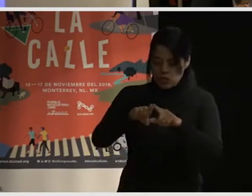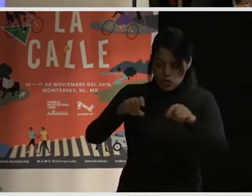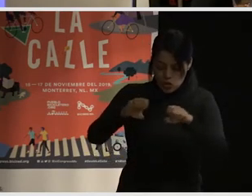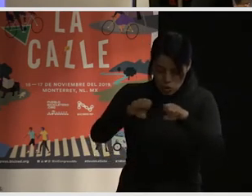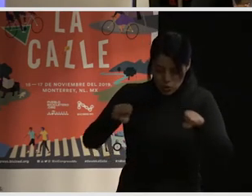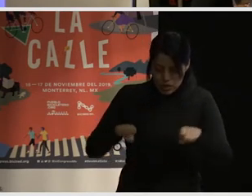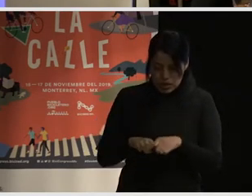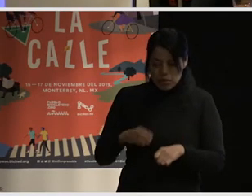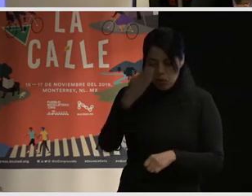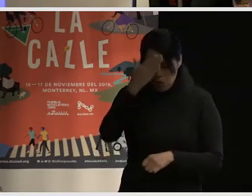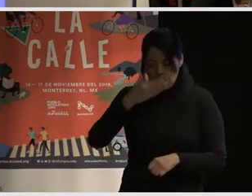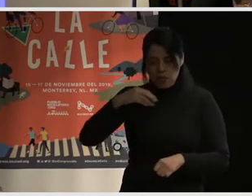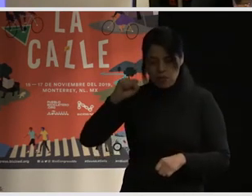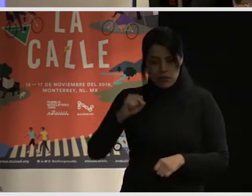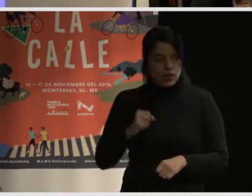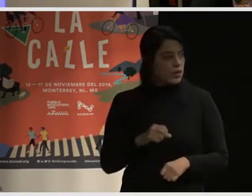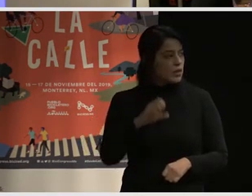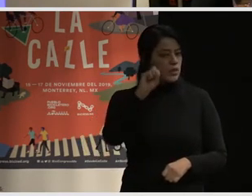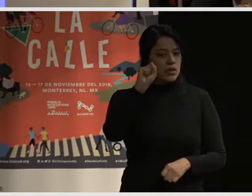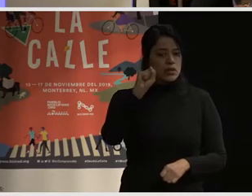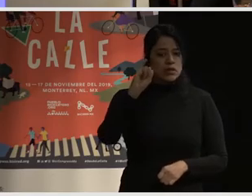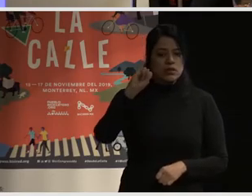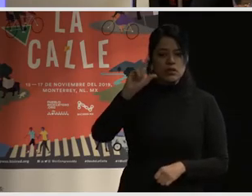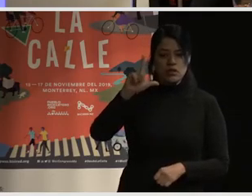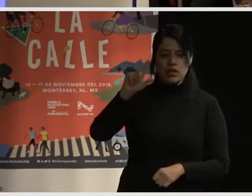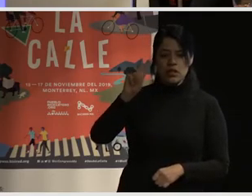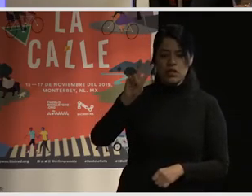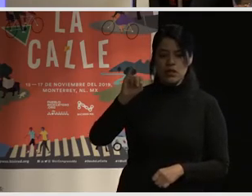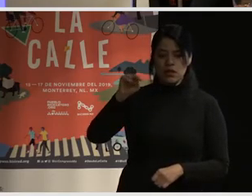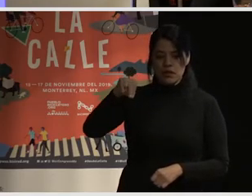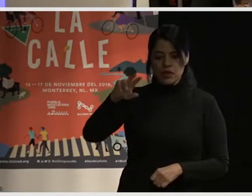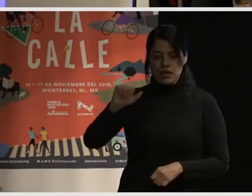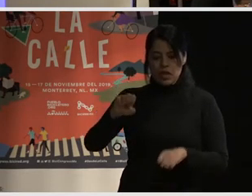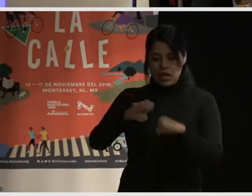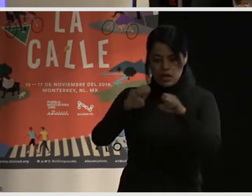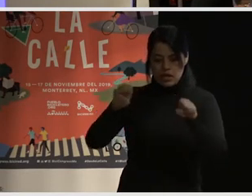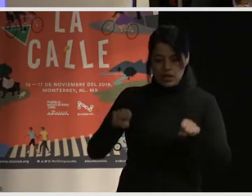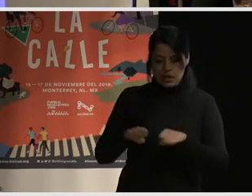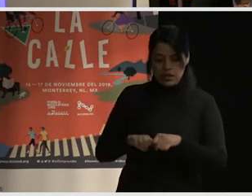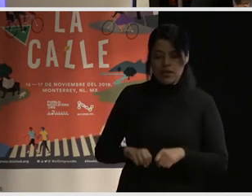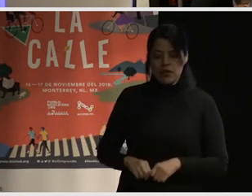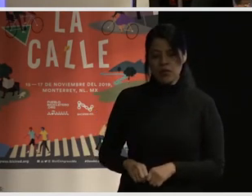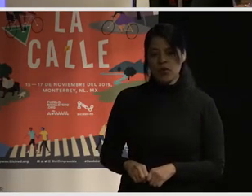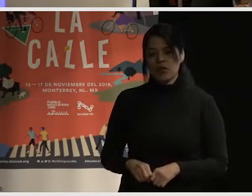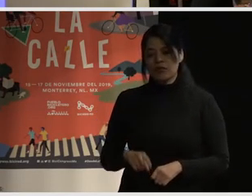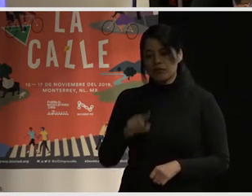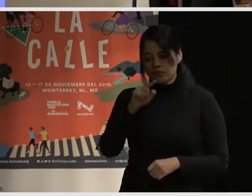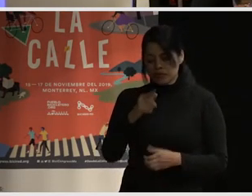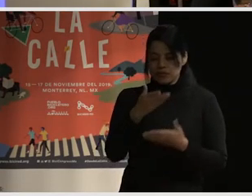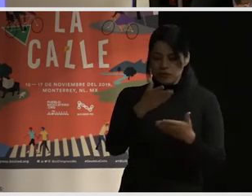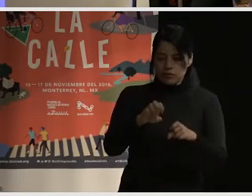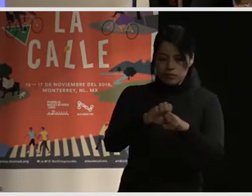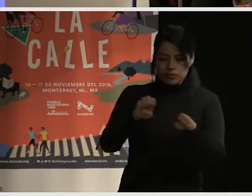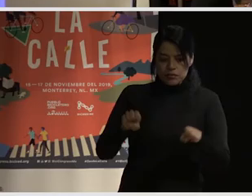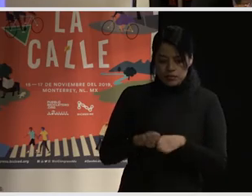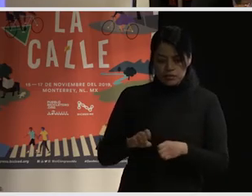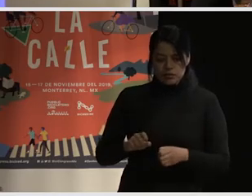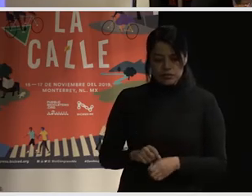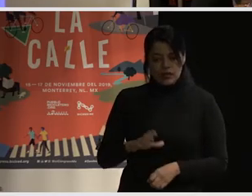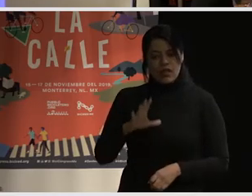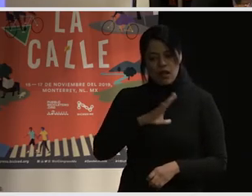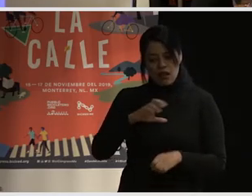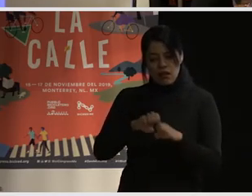muy capaz silvina es parte del equipo por favor levanta la mano a silvina y si es verdad el equipo no hay